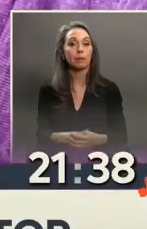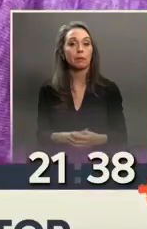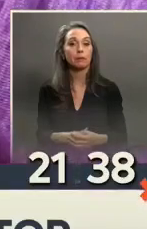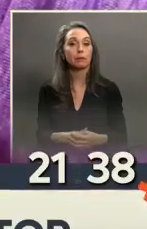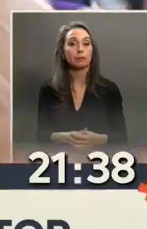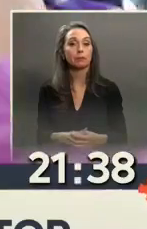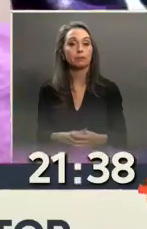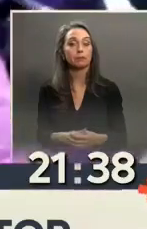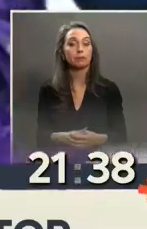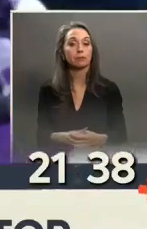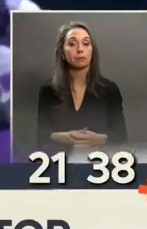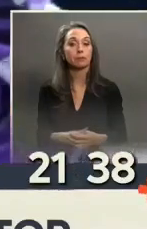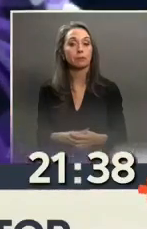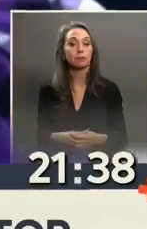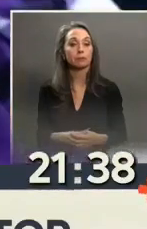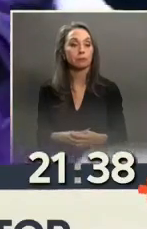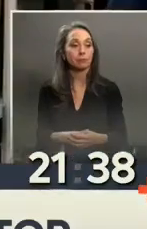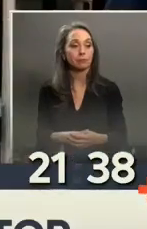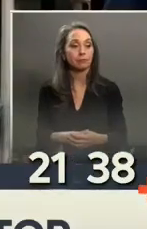i